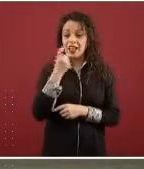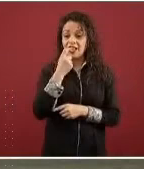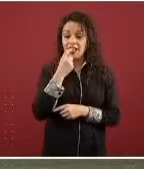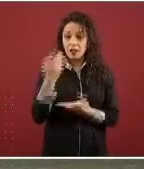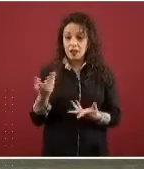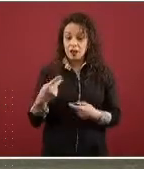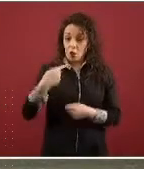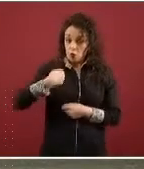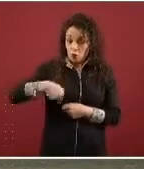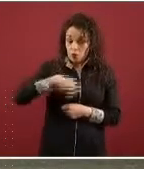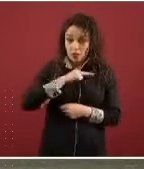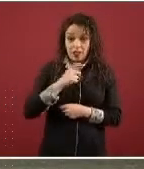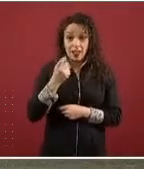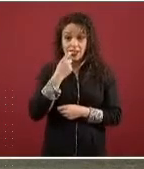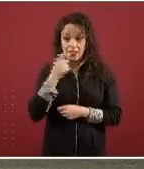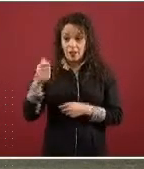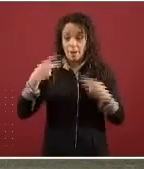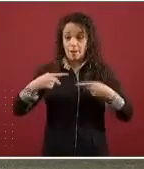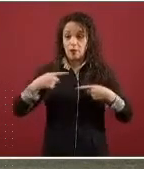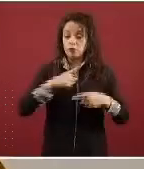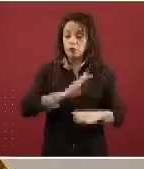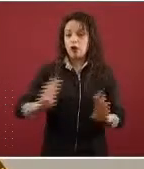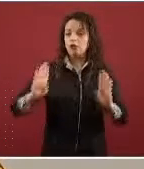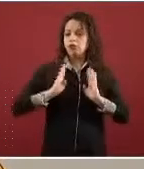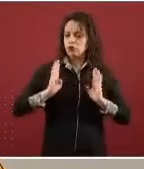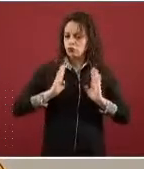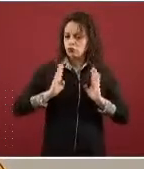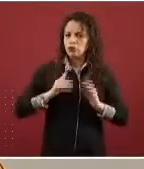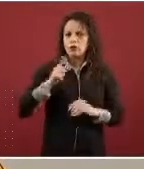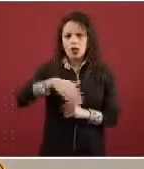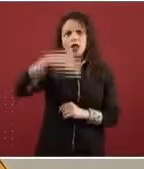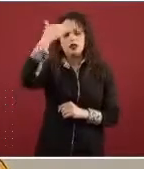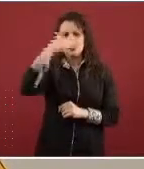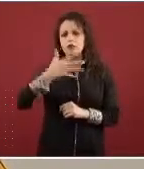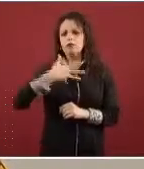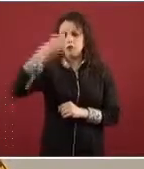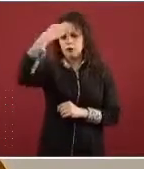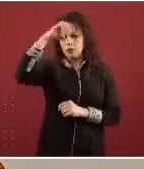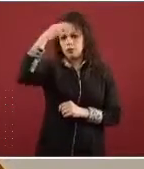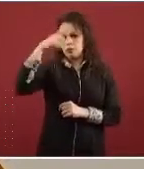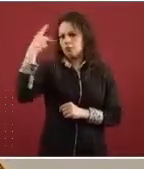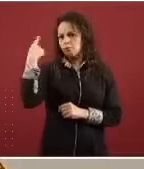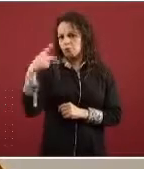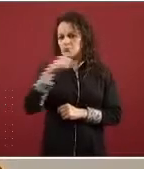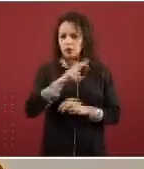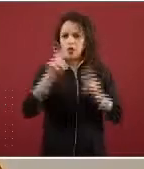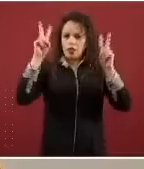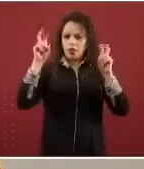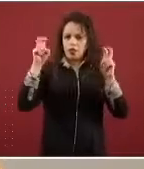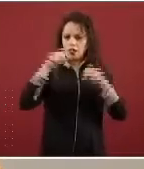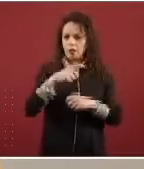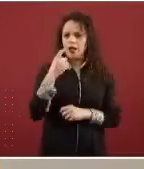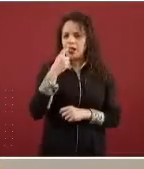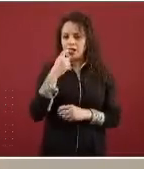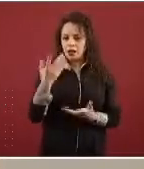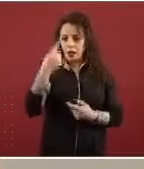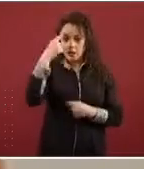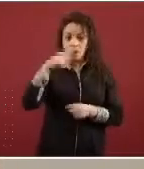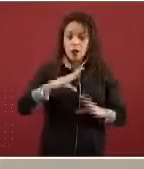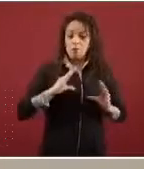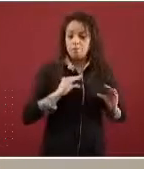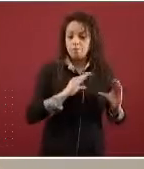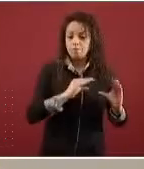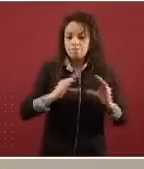dentistas, y de personal de soldados que tienen algún conocimiento sobre este ámbito de la salud, para que en un adiestramiento de 8